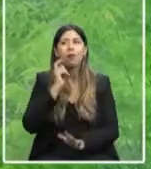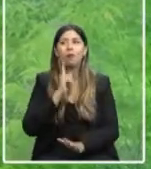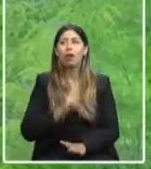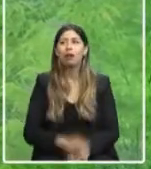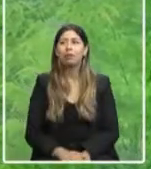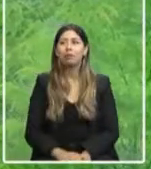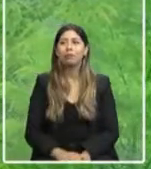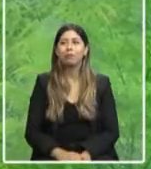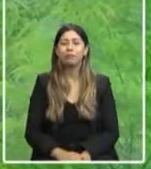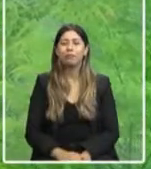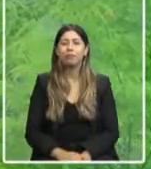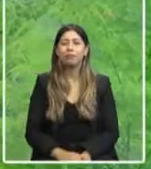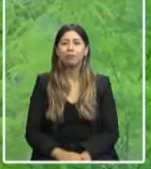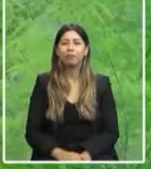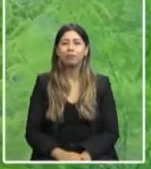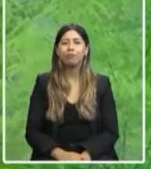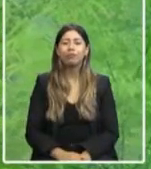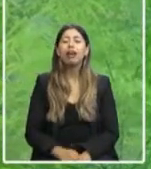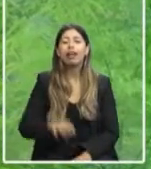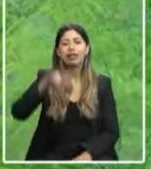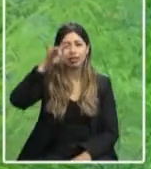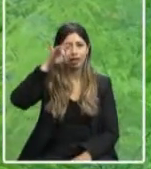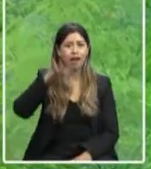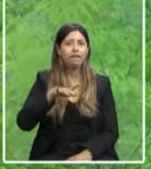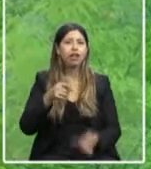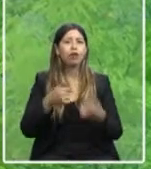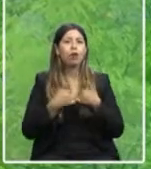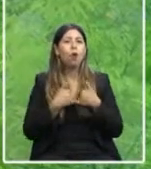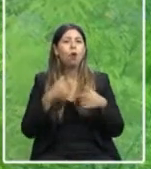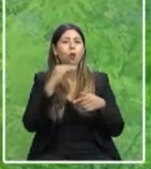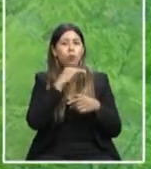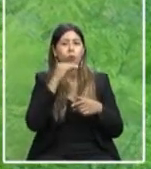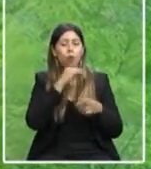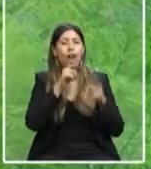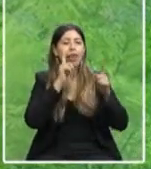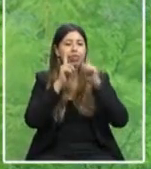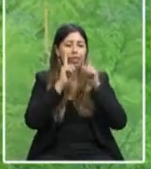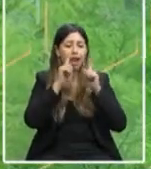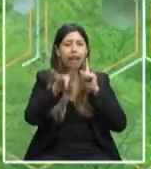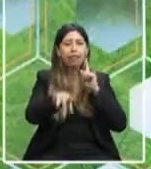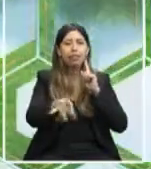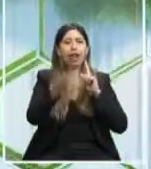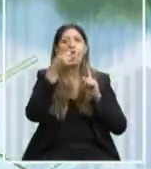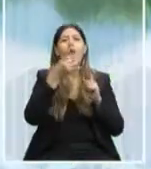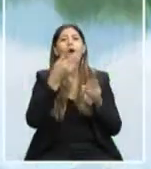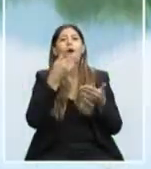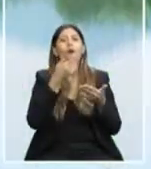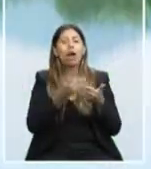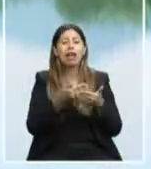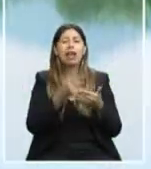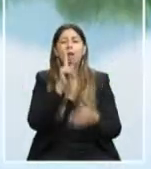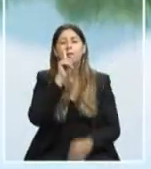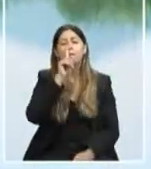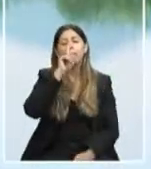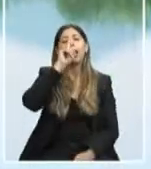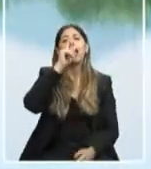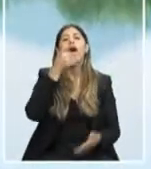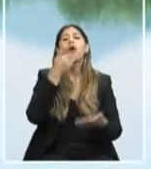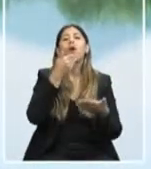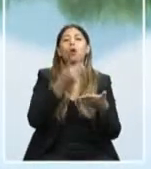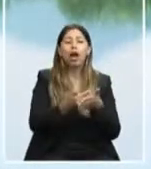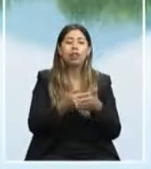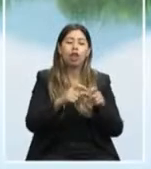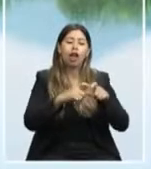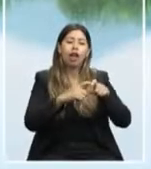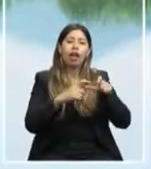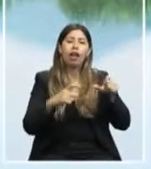por sobre todas las cosas, el entender cuándo utilizar los diferentes sistemas de testeo, cuándo utilizar la PCR, cuándo utilizar los test de